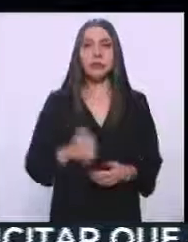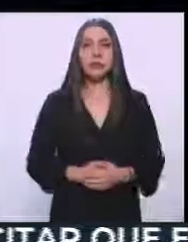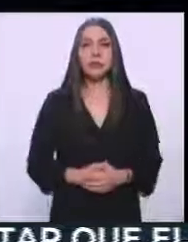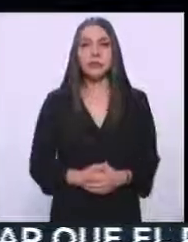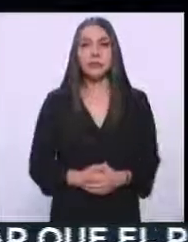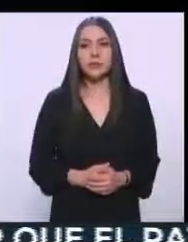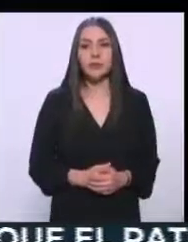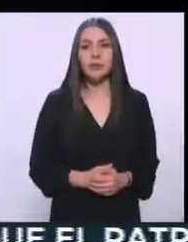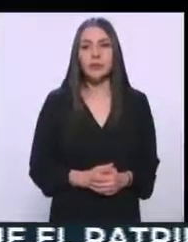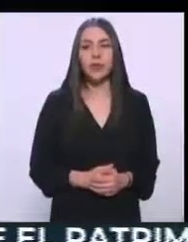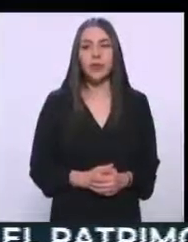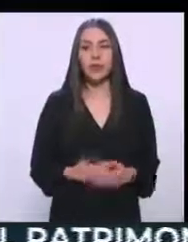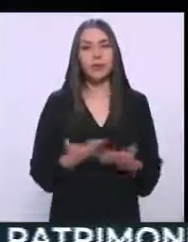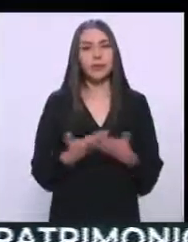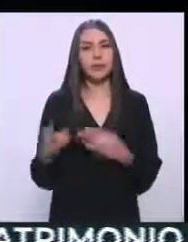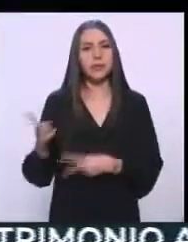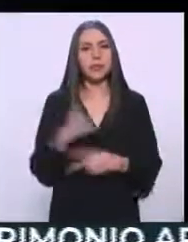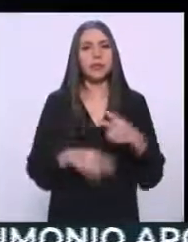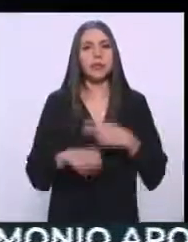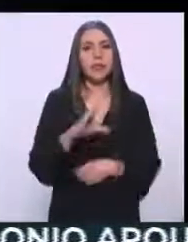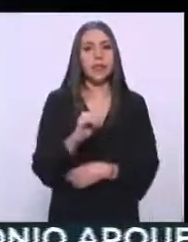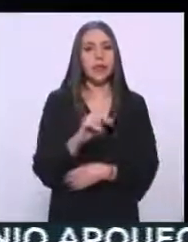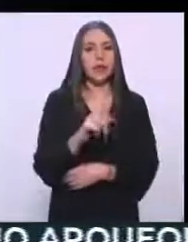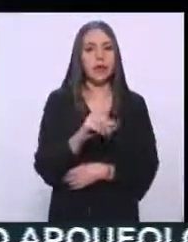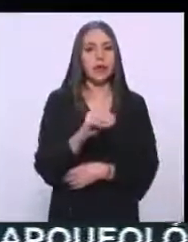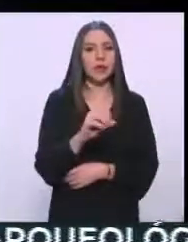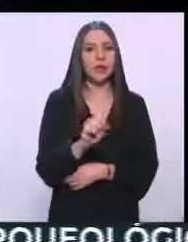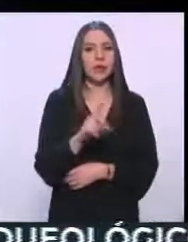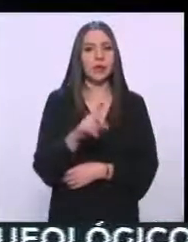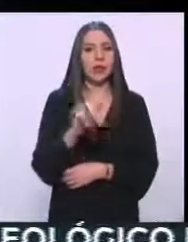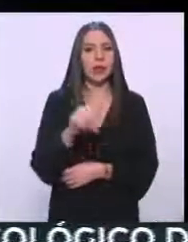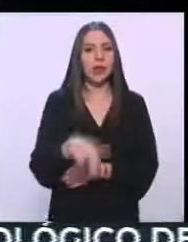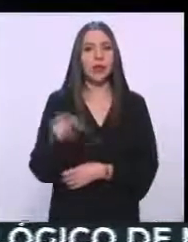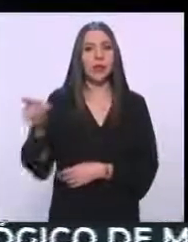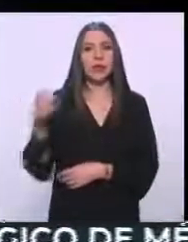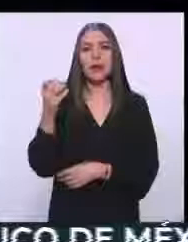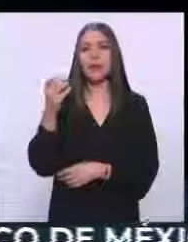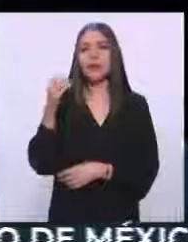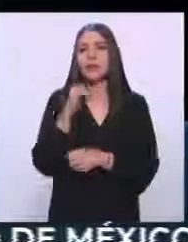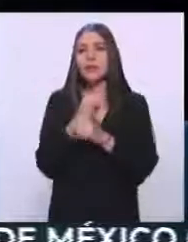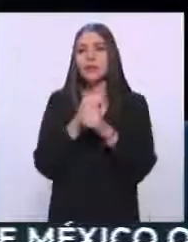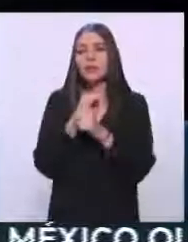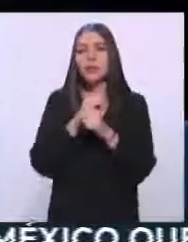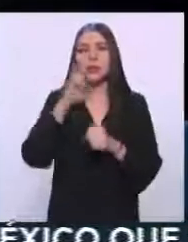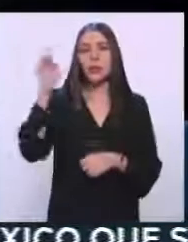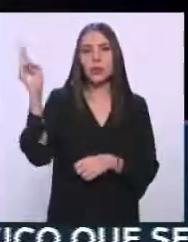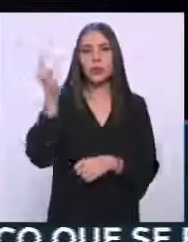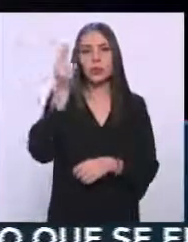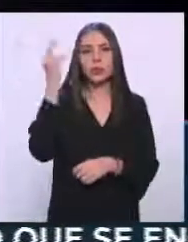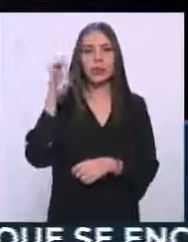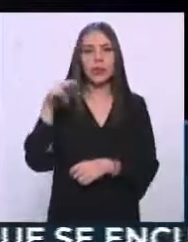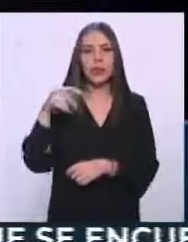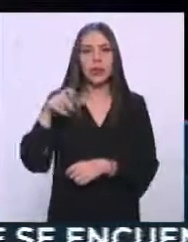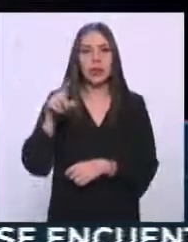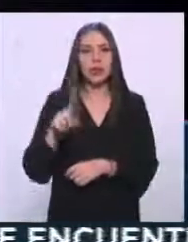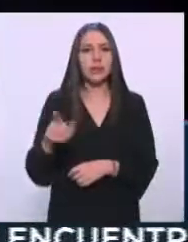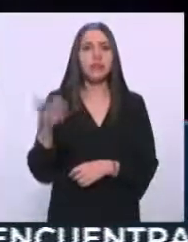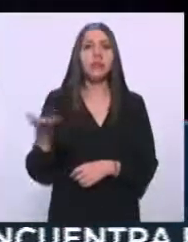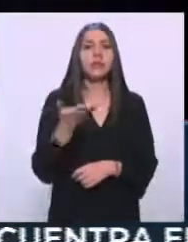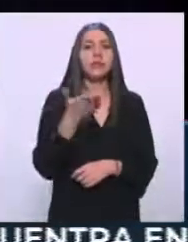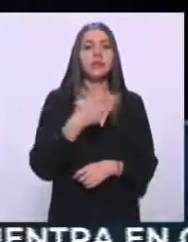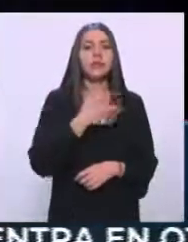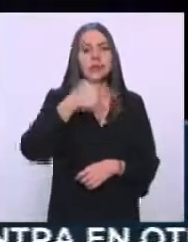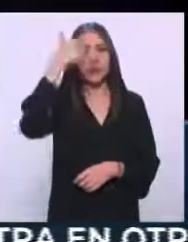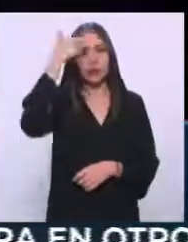Está con nosotros Carlos Durán, investigador de la Universidad Silva Enríquez, allá en Santiago de Chile. Carlos, buenas